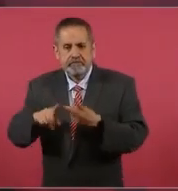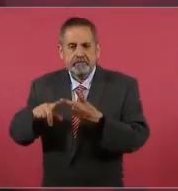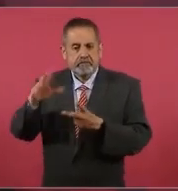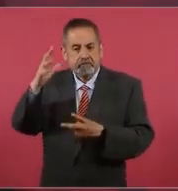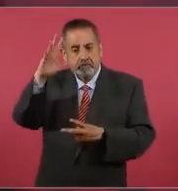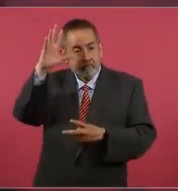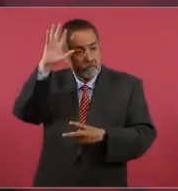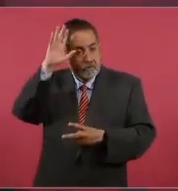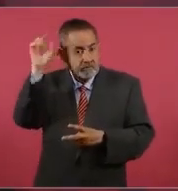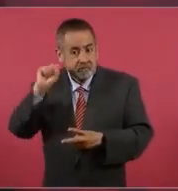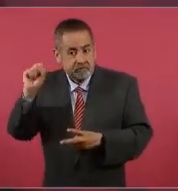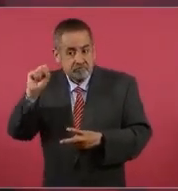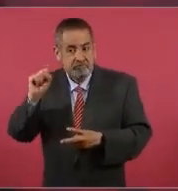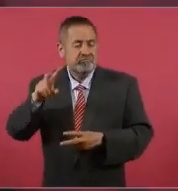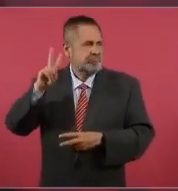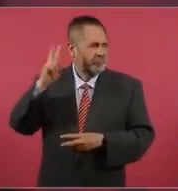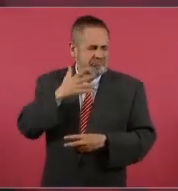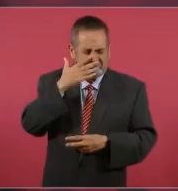llevaría muchísimo tiempo hablando